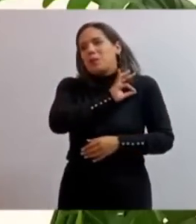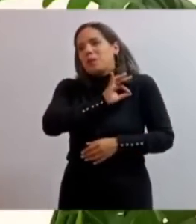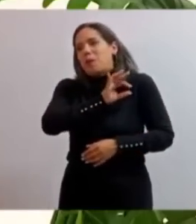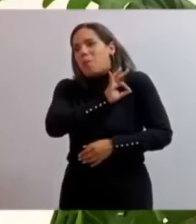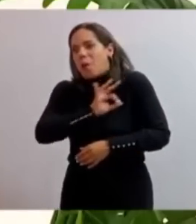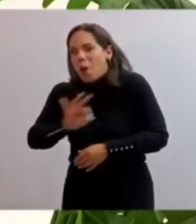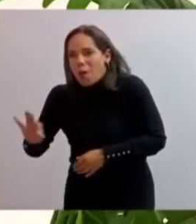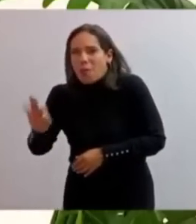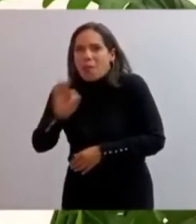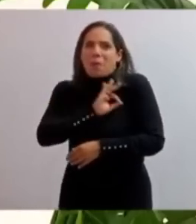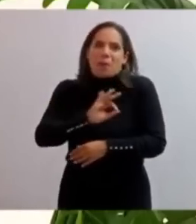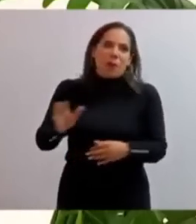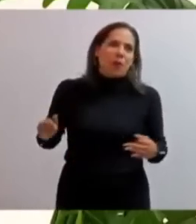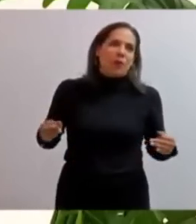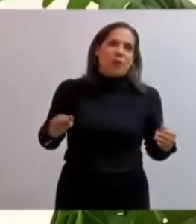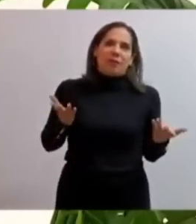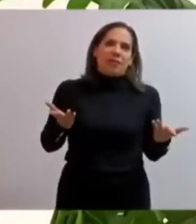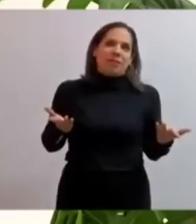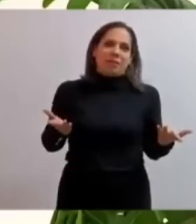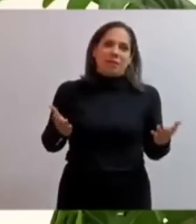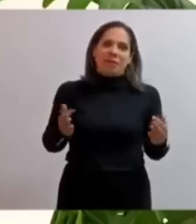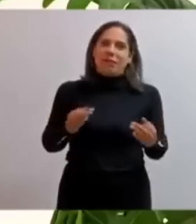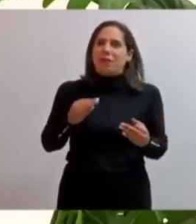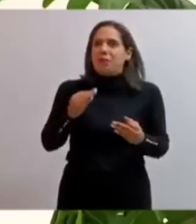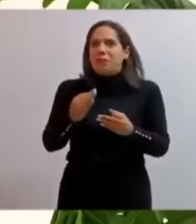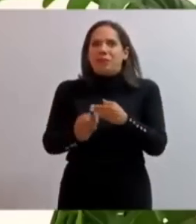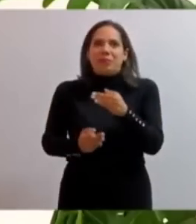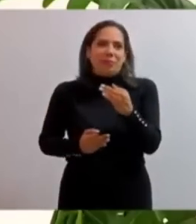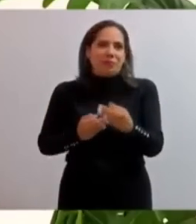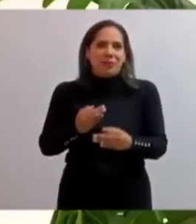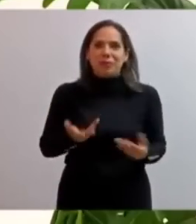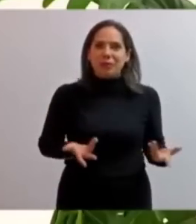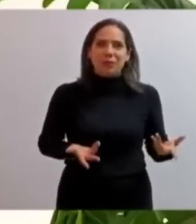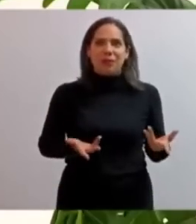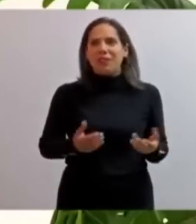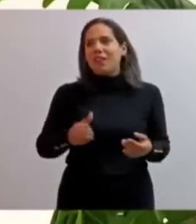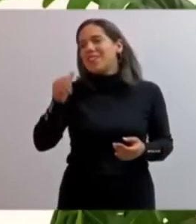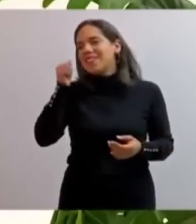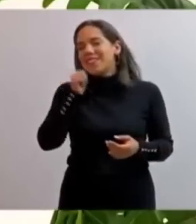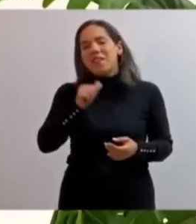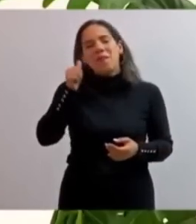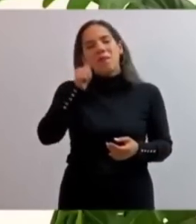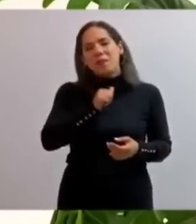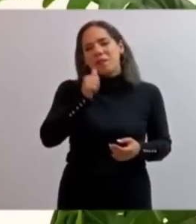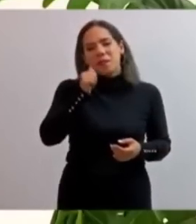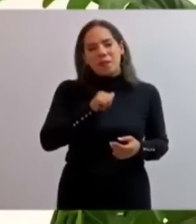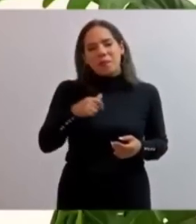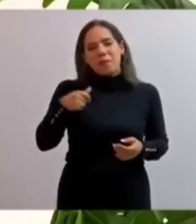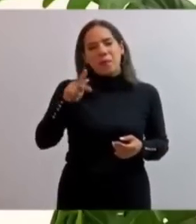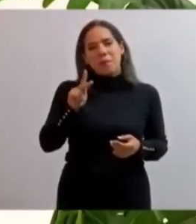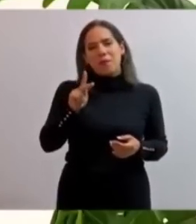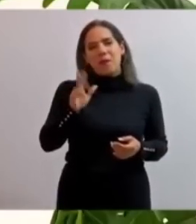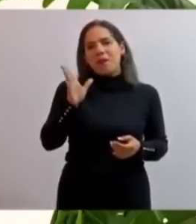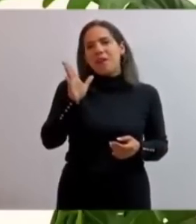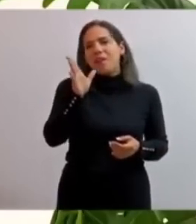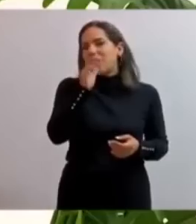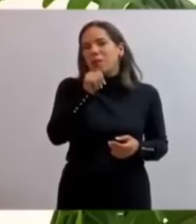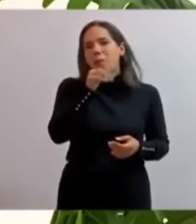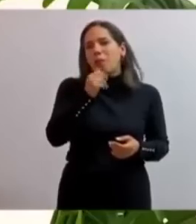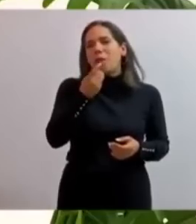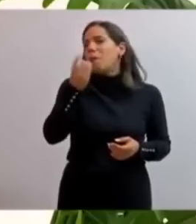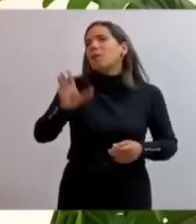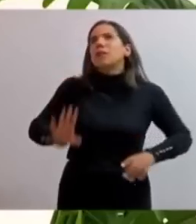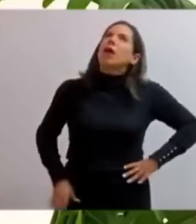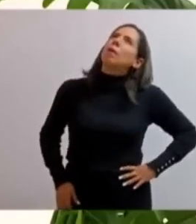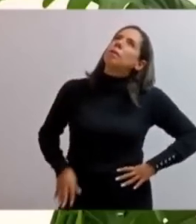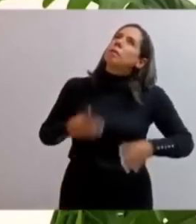crítico, que incidentes críticos tenemos todo el año, que tenemos todos los días, no podemos decir, ay, voy a ver qué dice